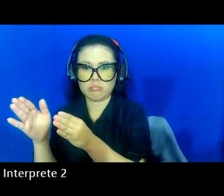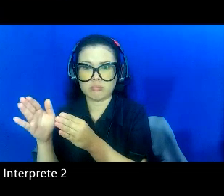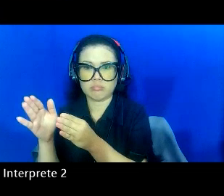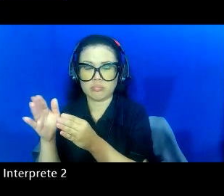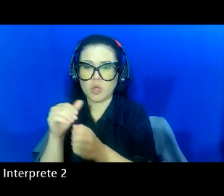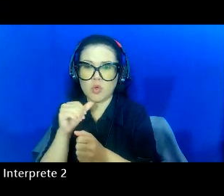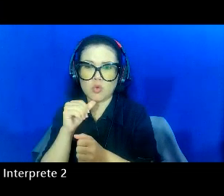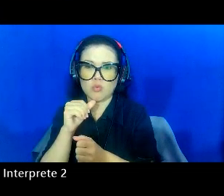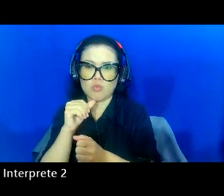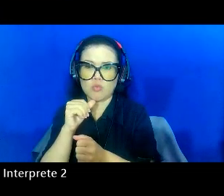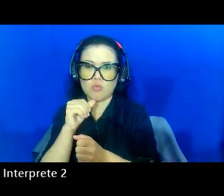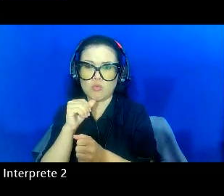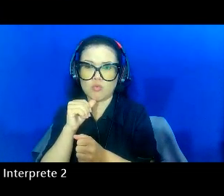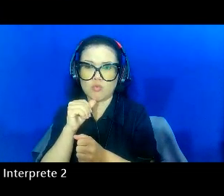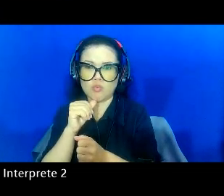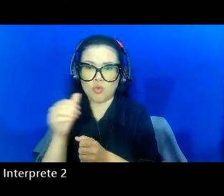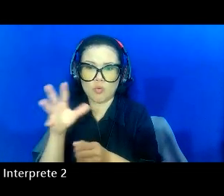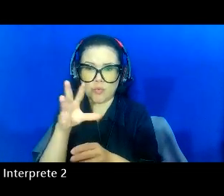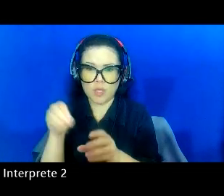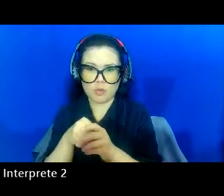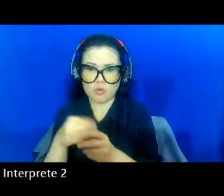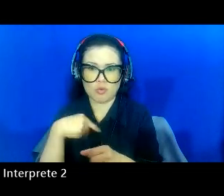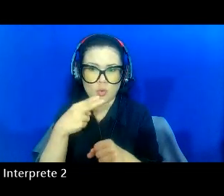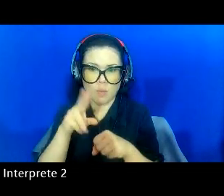acostumbrados. ¿Hay alguna oposición?